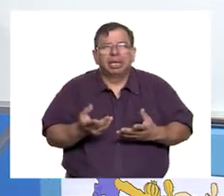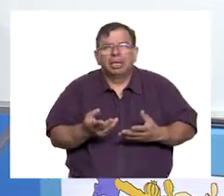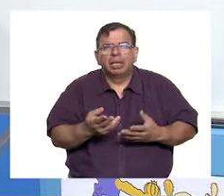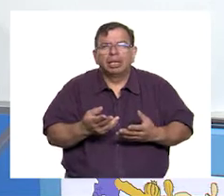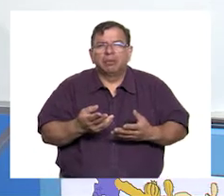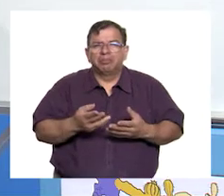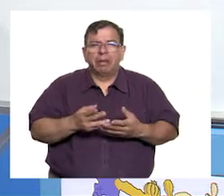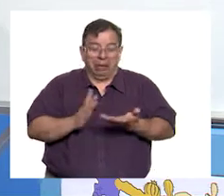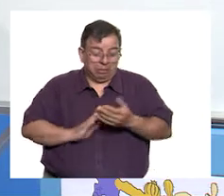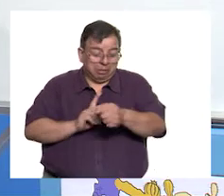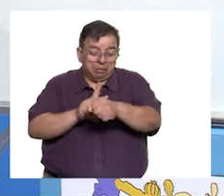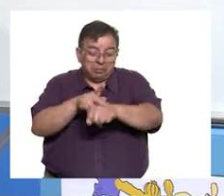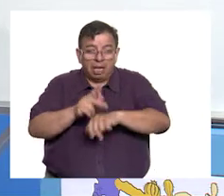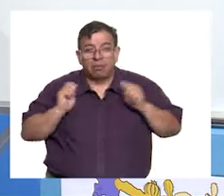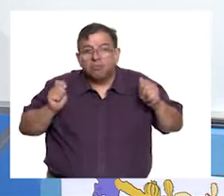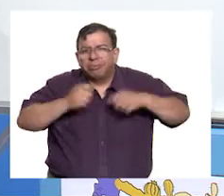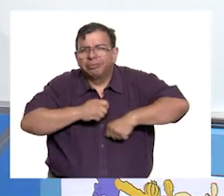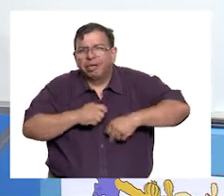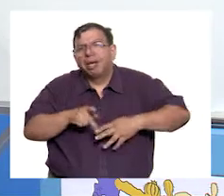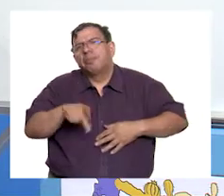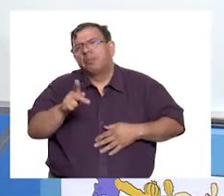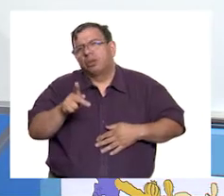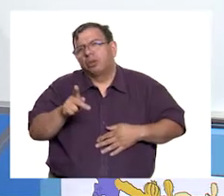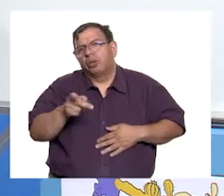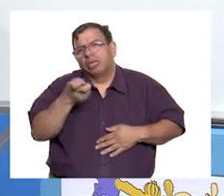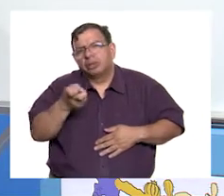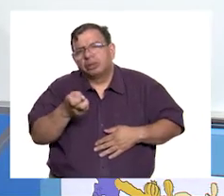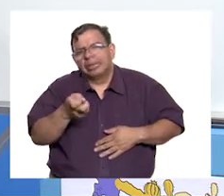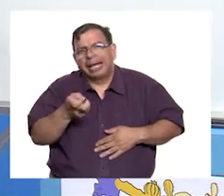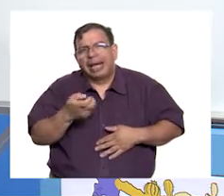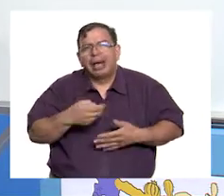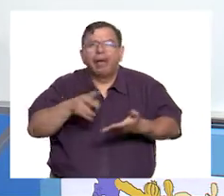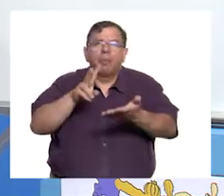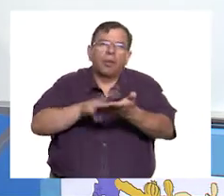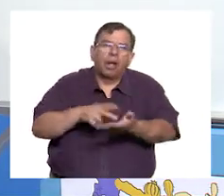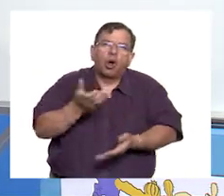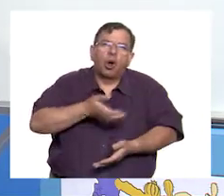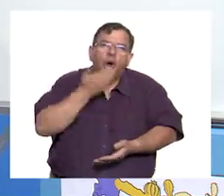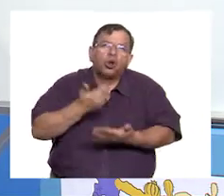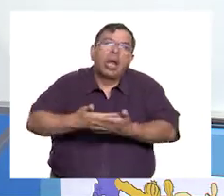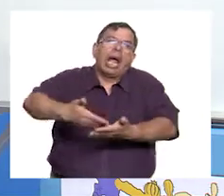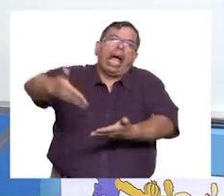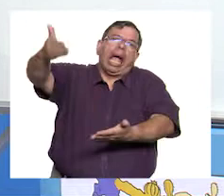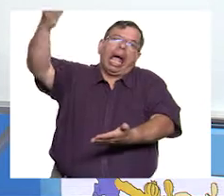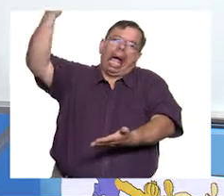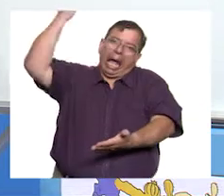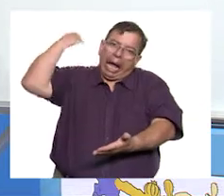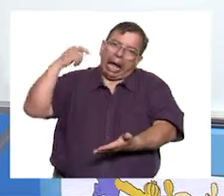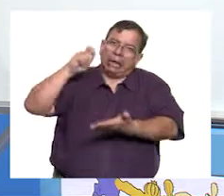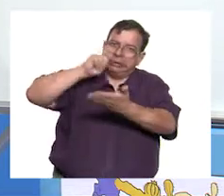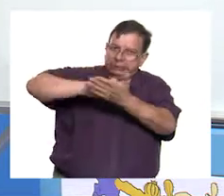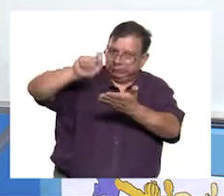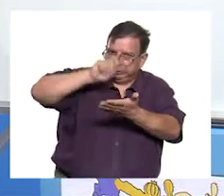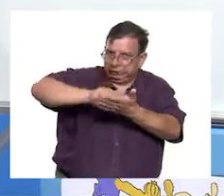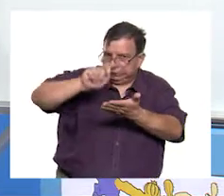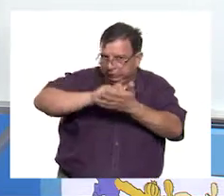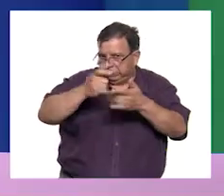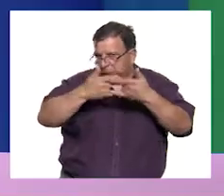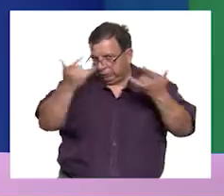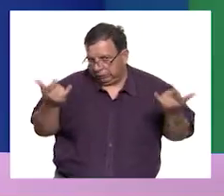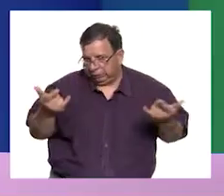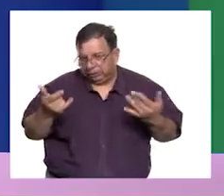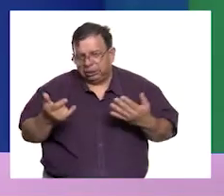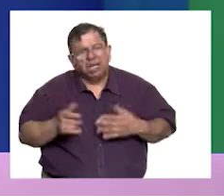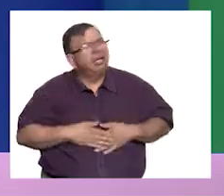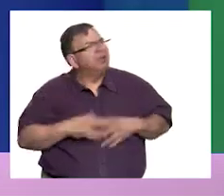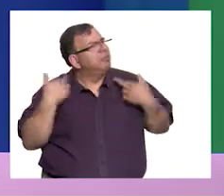su piel, por ejemplo. Pero eso refleja los valores y las costumbres de la época en que se creó la narración.